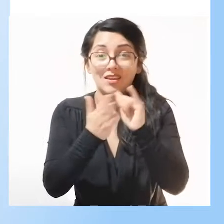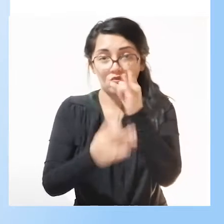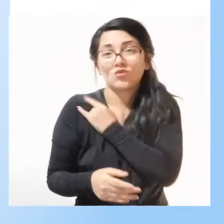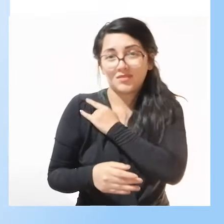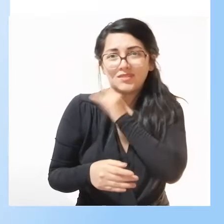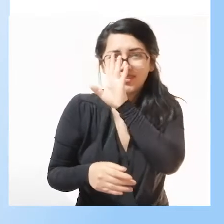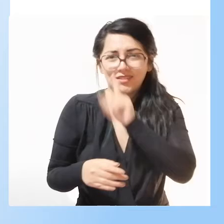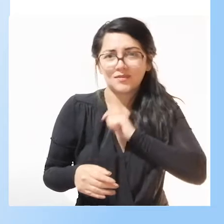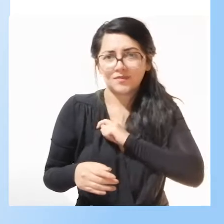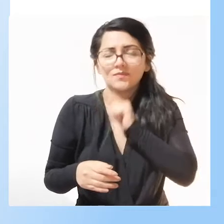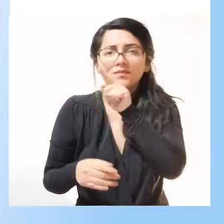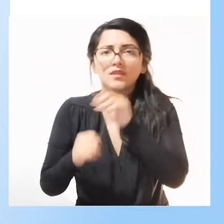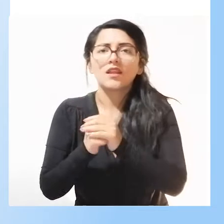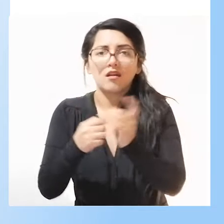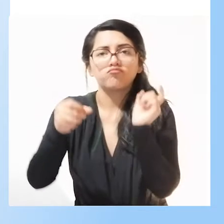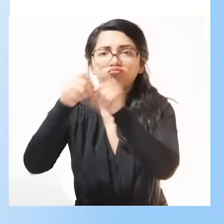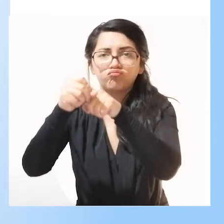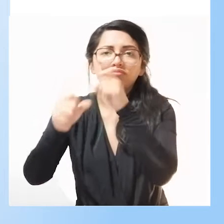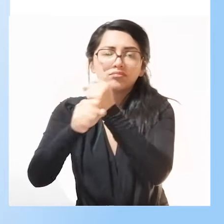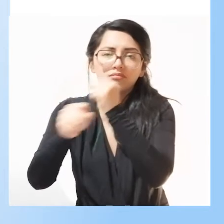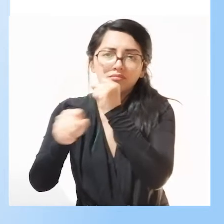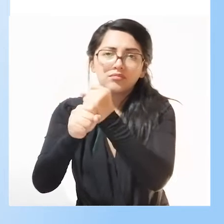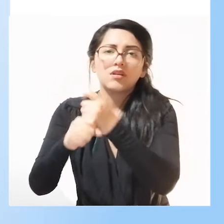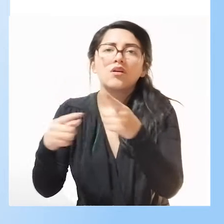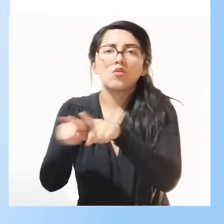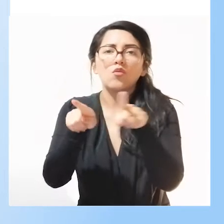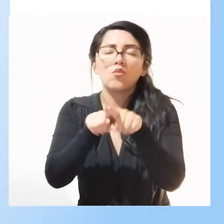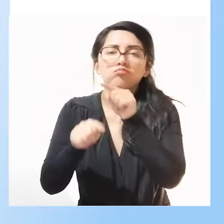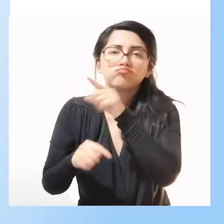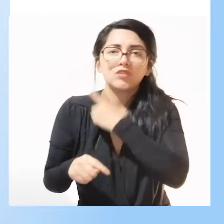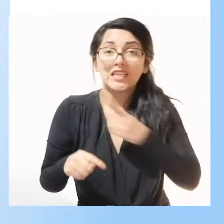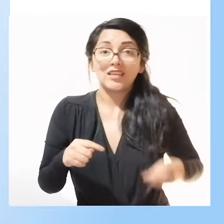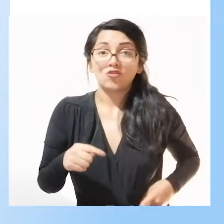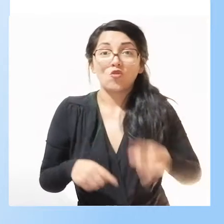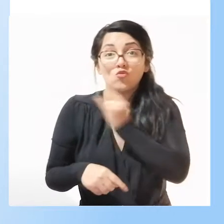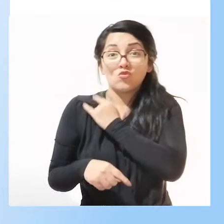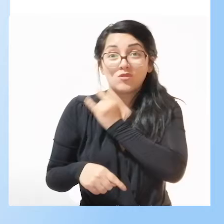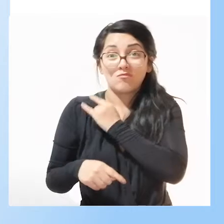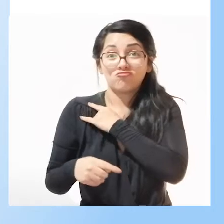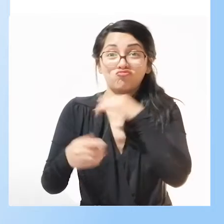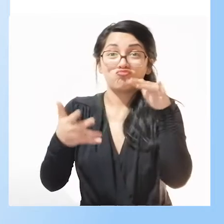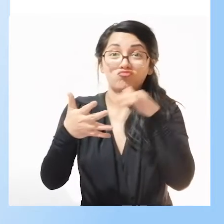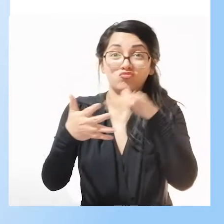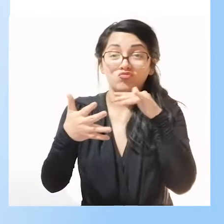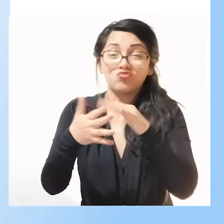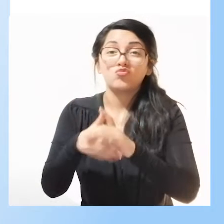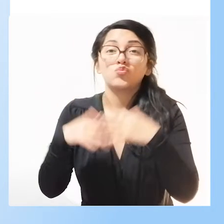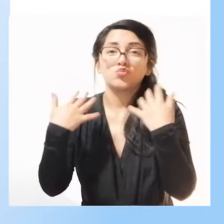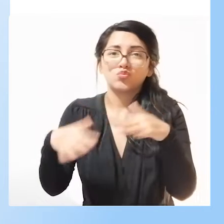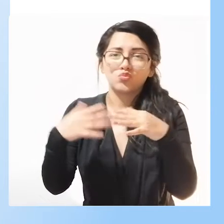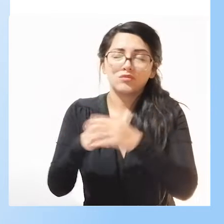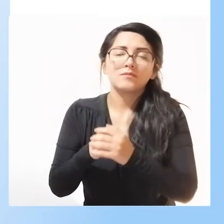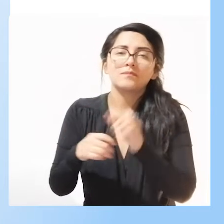del Máster en Pedagogía Hospitalaria a lo largo de la vida y del posgrado en Pedagogía Hospitalaria, Bases para la Intervención. Es